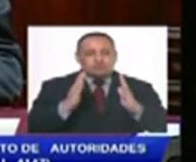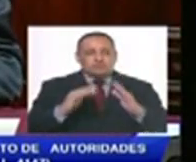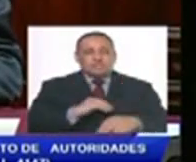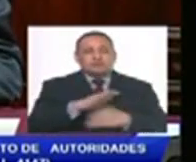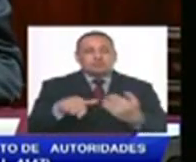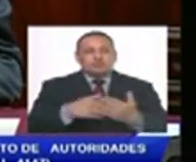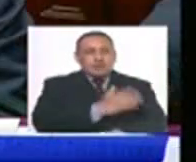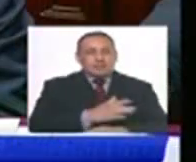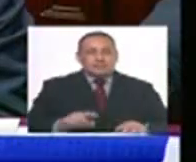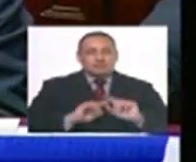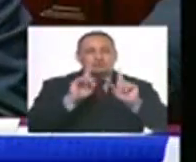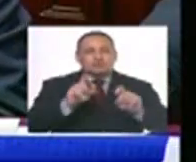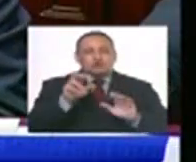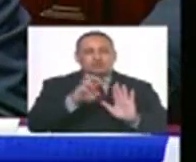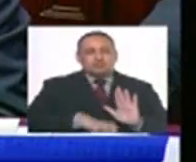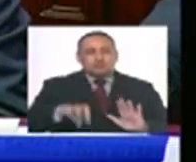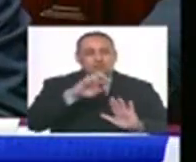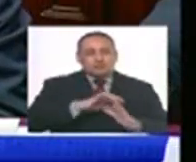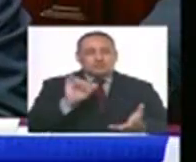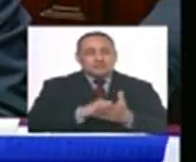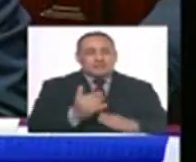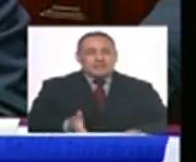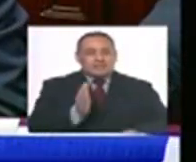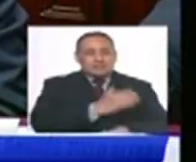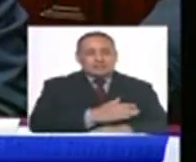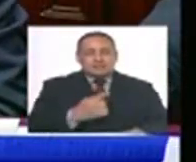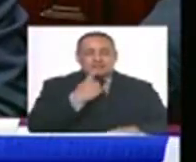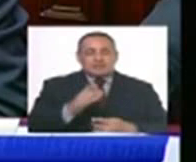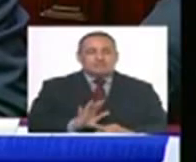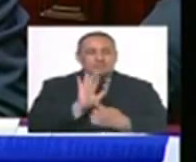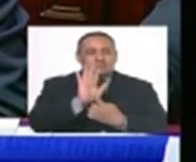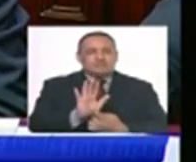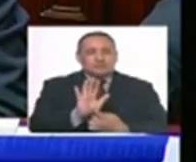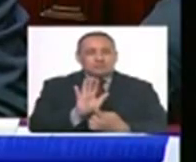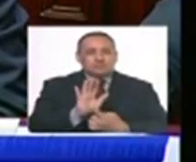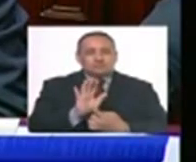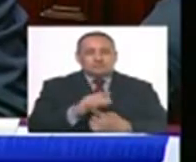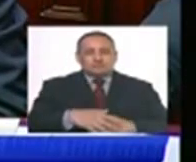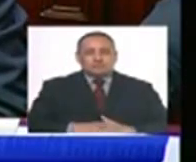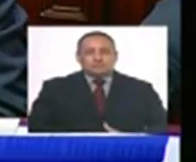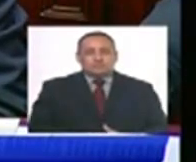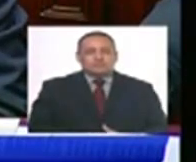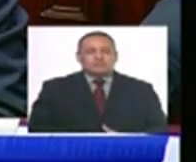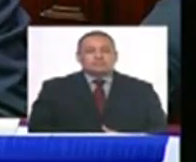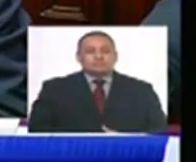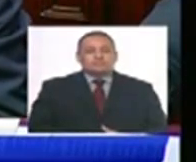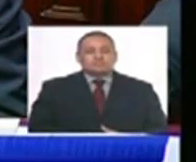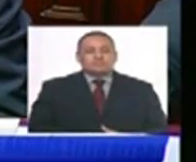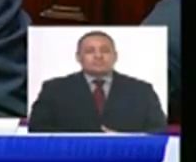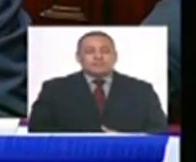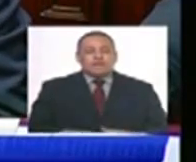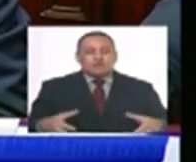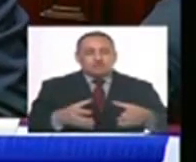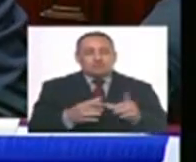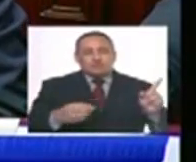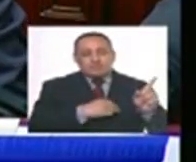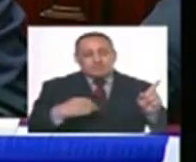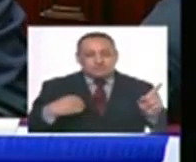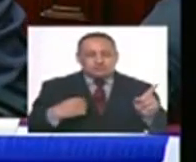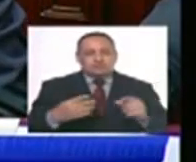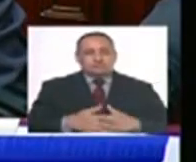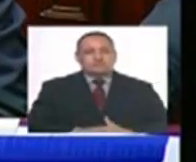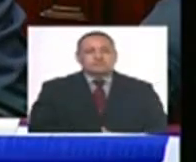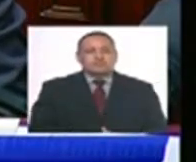que hicieron toda esta exposición y dieron diversas propuestas y se suponía llegarían a un consenso,